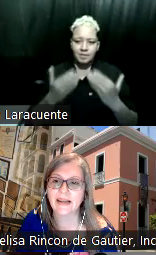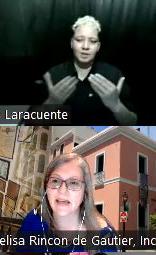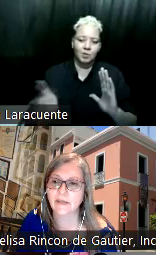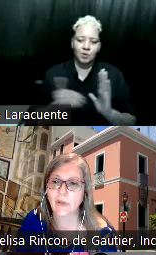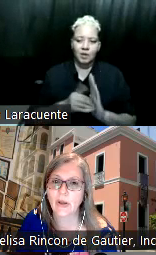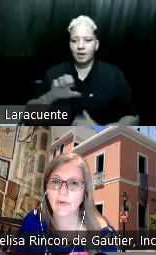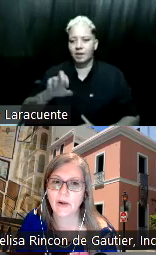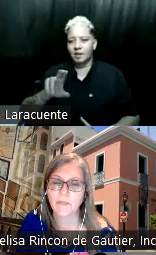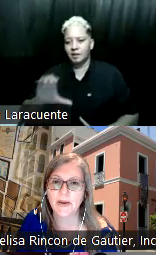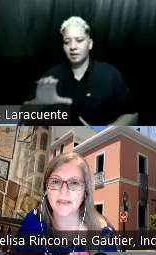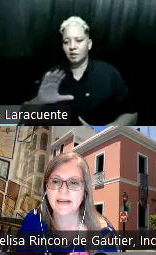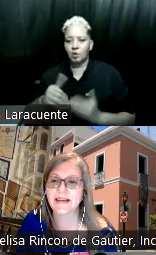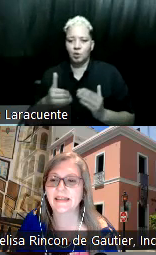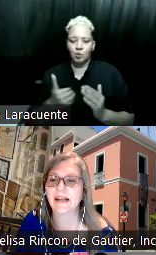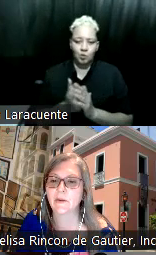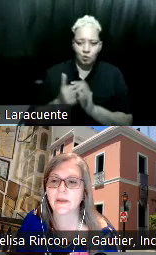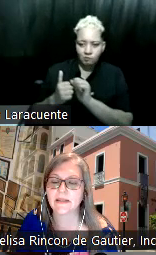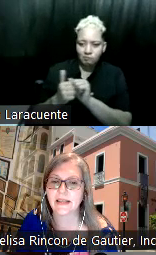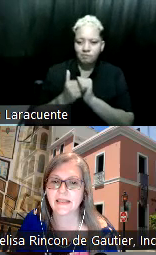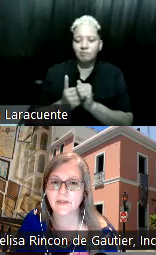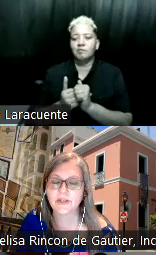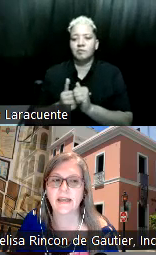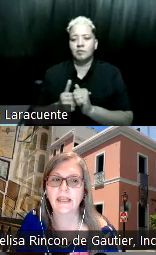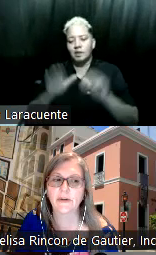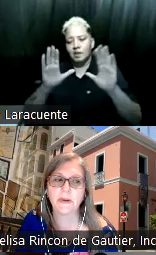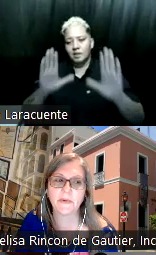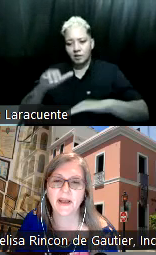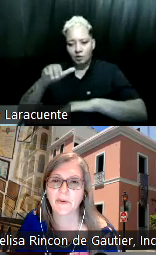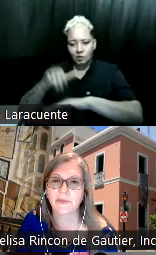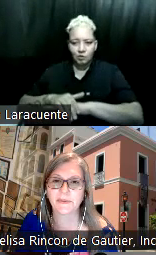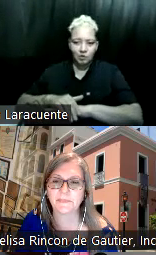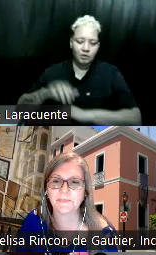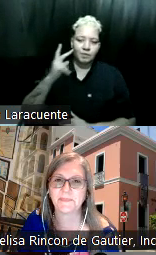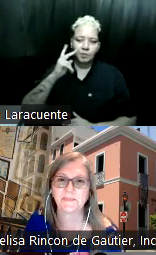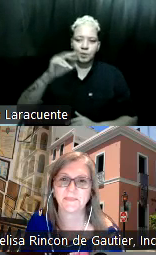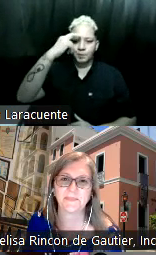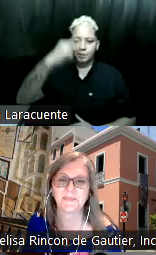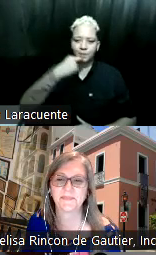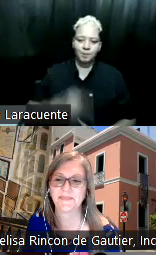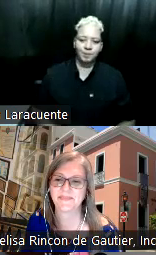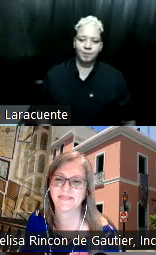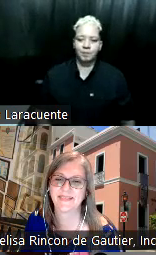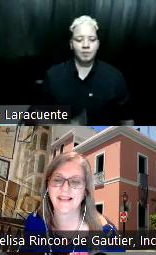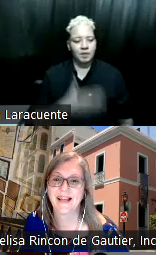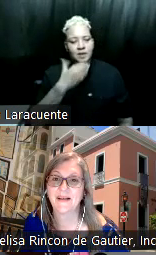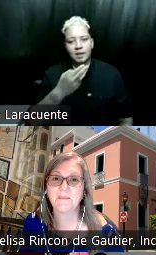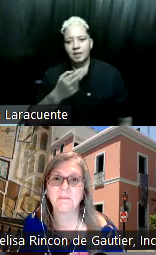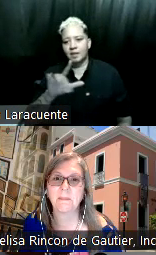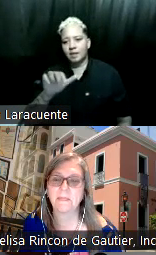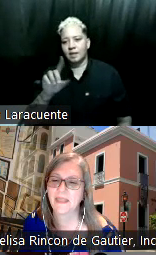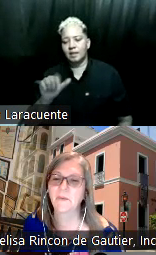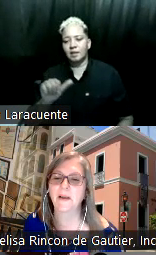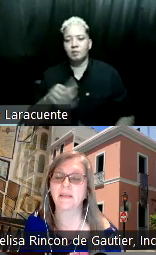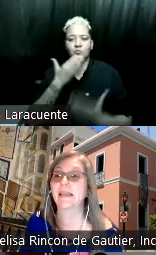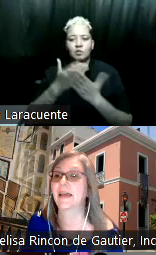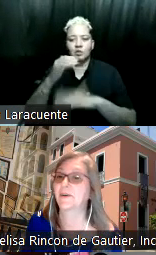Eric, gracias a todos los que nos acompañan, que tengan una excelente noche y nos vemos en agosto. Muchas gracias, Isla, y que pasen buenas